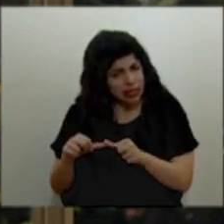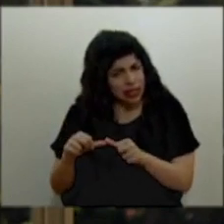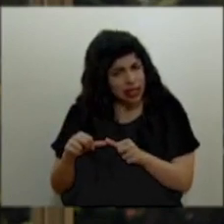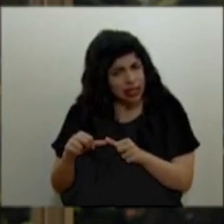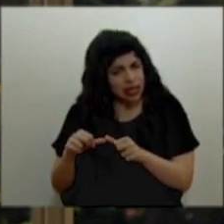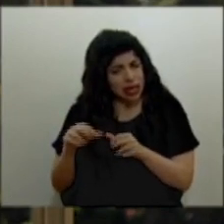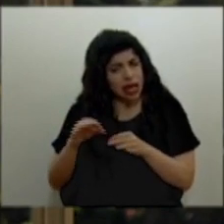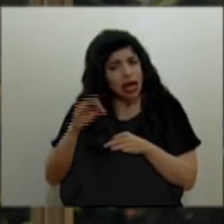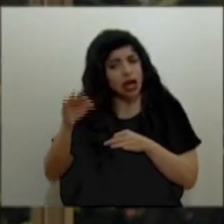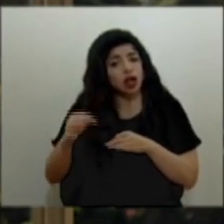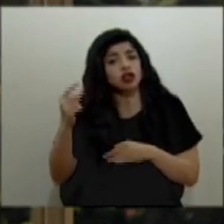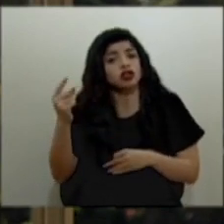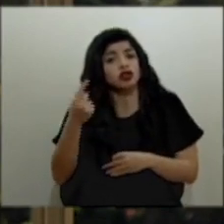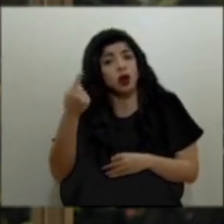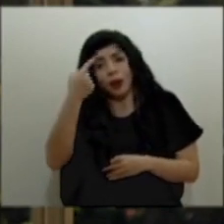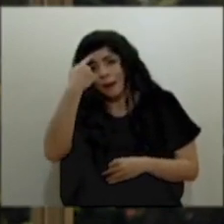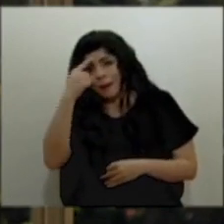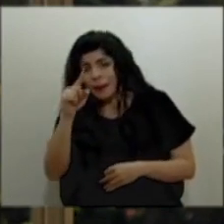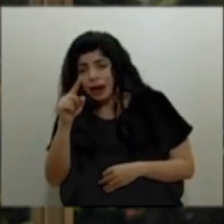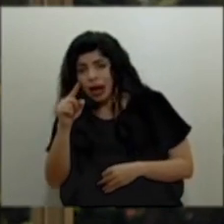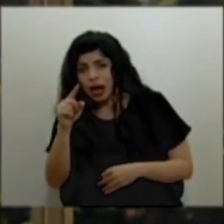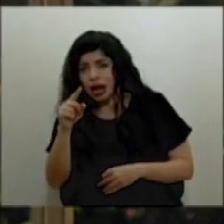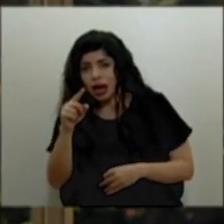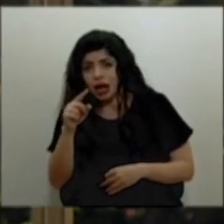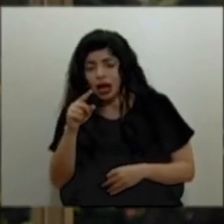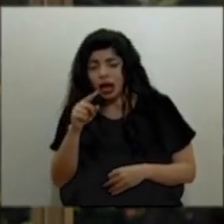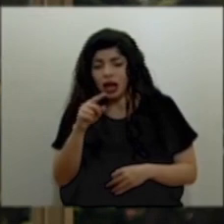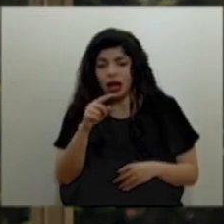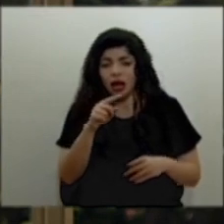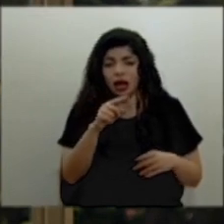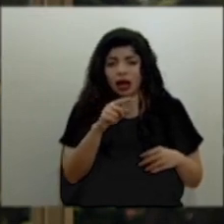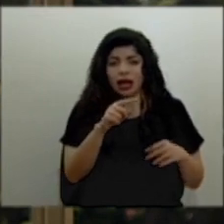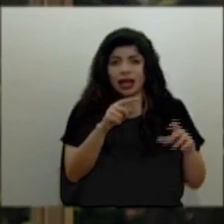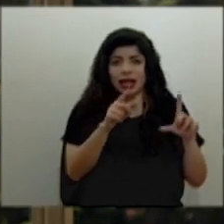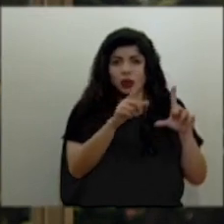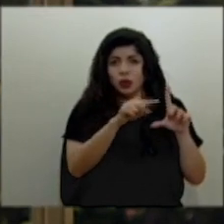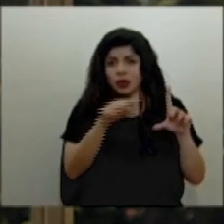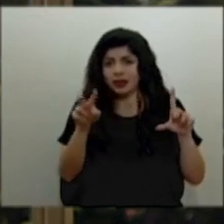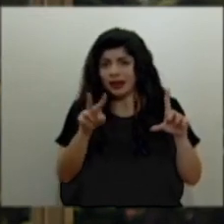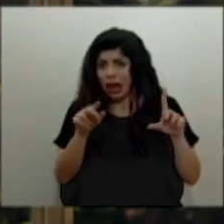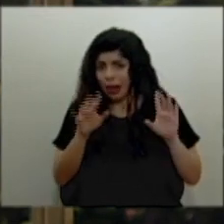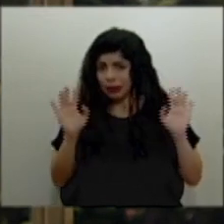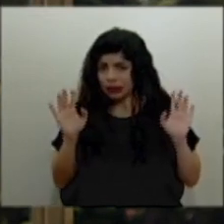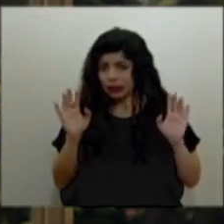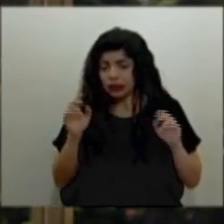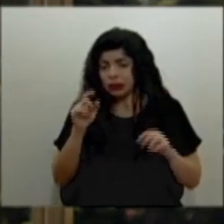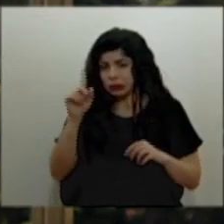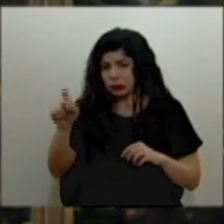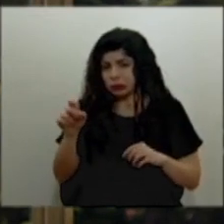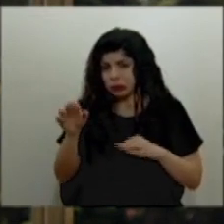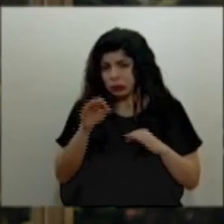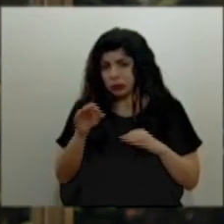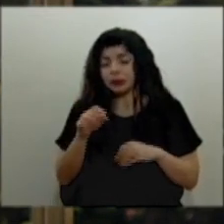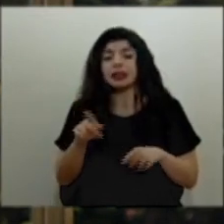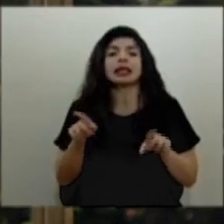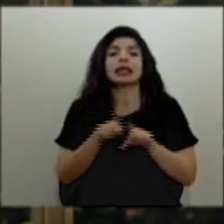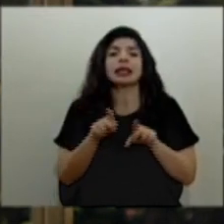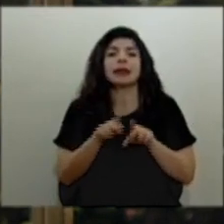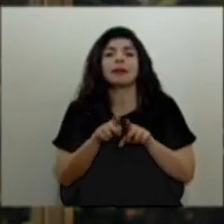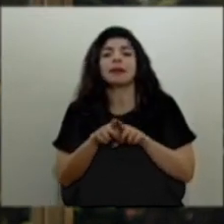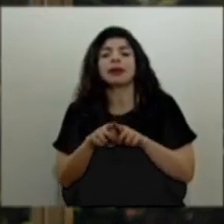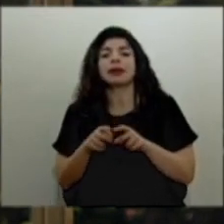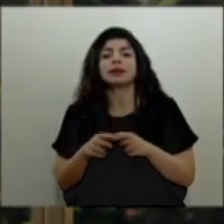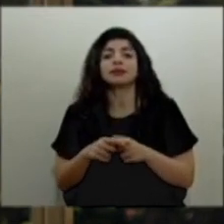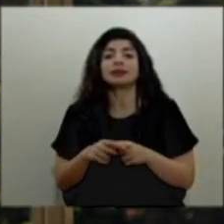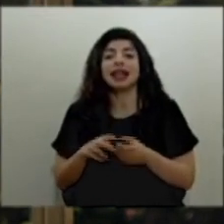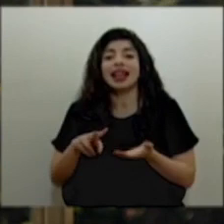Esta prórroga es exclusivamente para lo que tiene que ver entre semana. Quería ver si me puede detallar ese punto. Y también